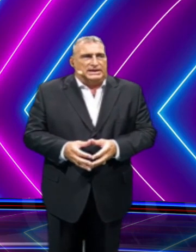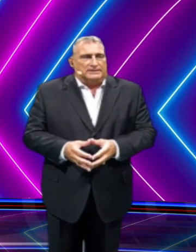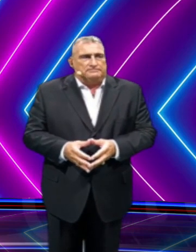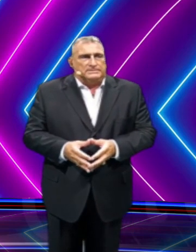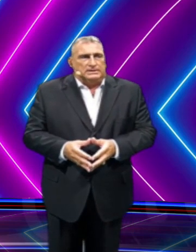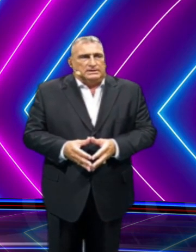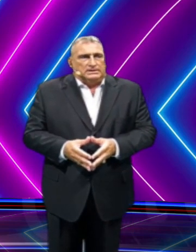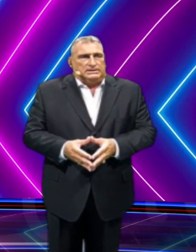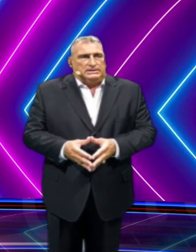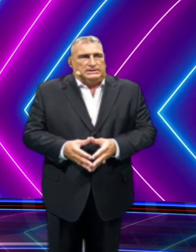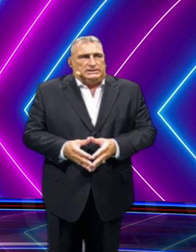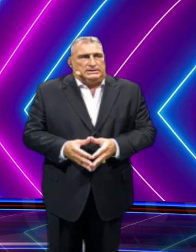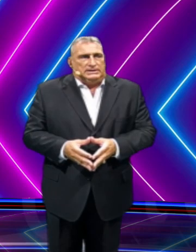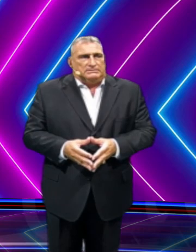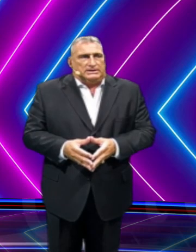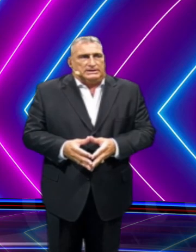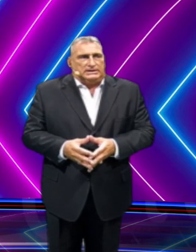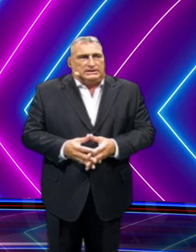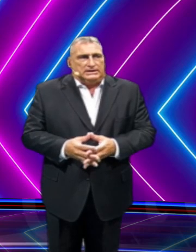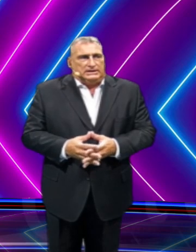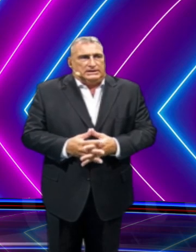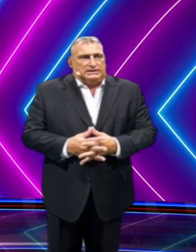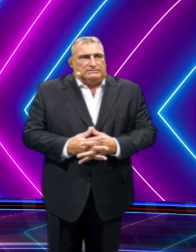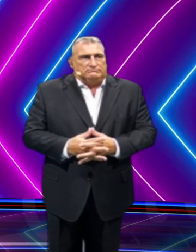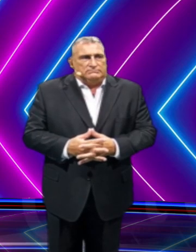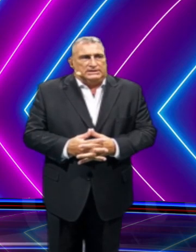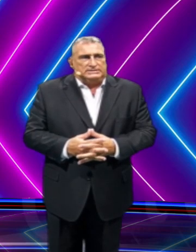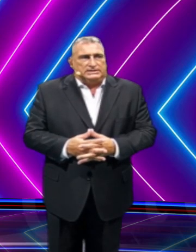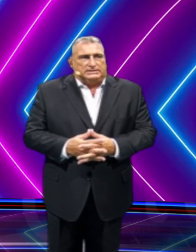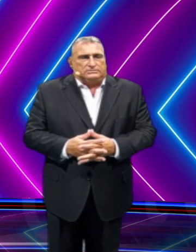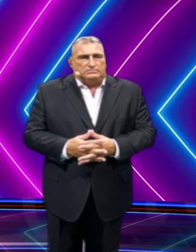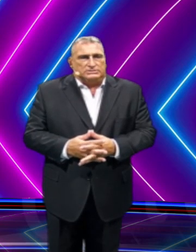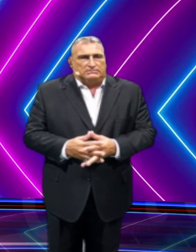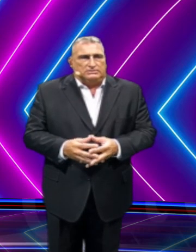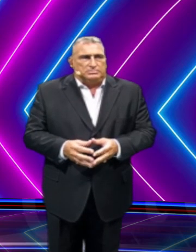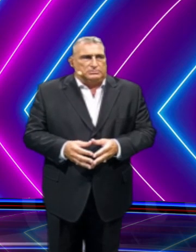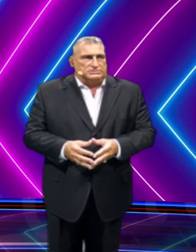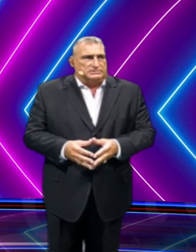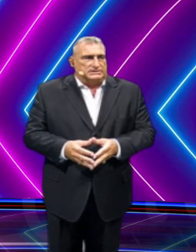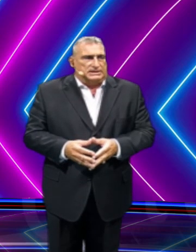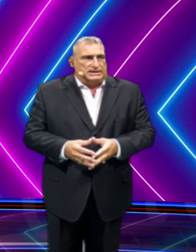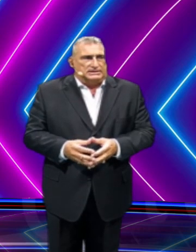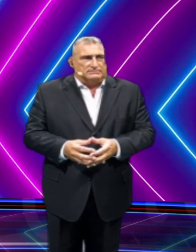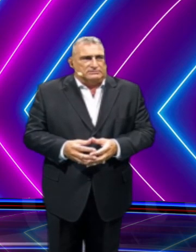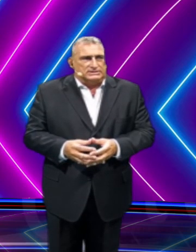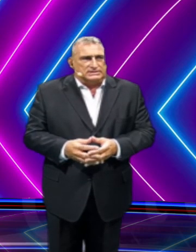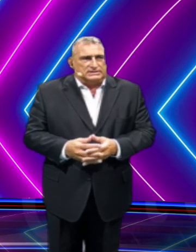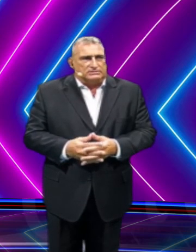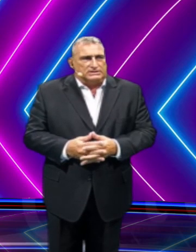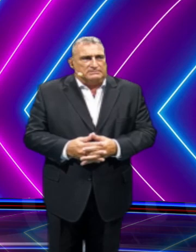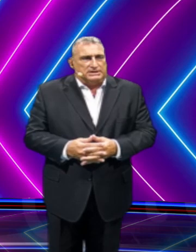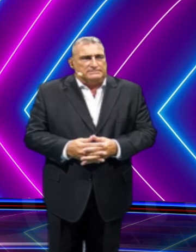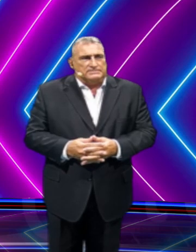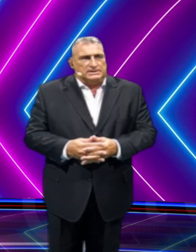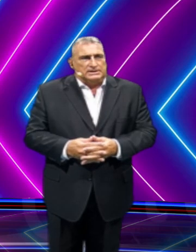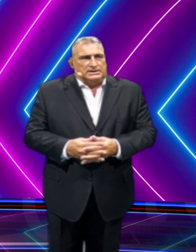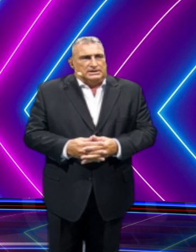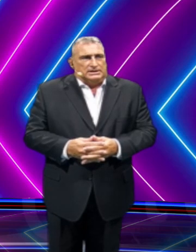actualidad. Y la verdad que ayer estuvimos hablando un poco con Sebastián y en los días anteriores